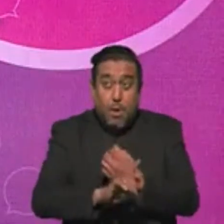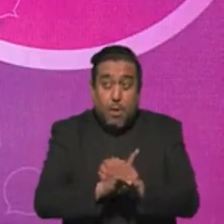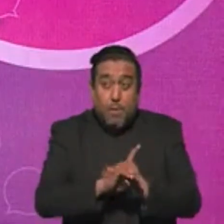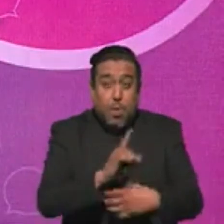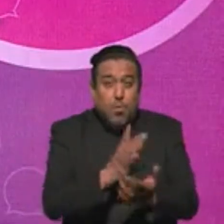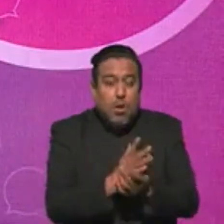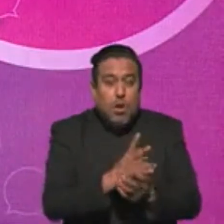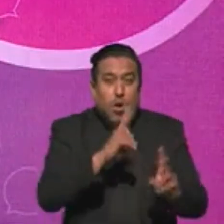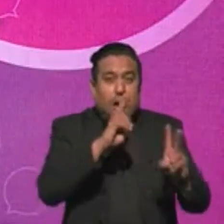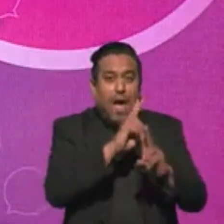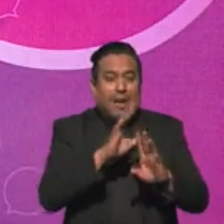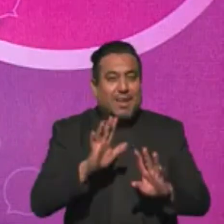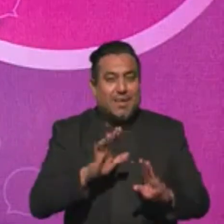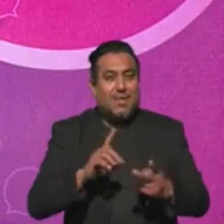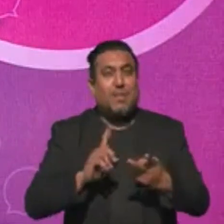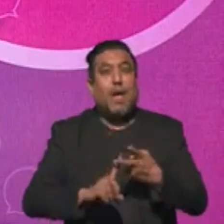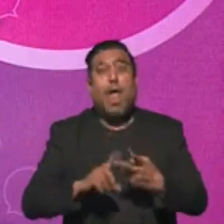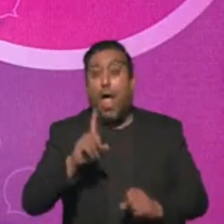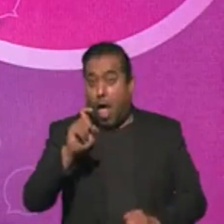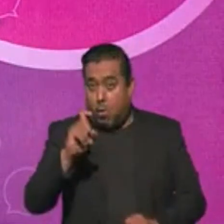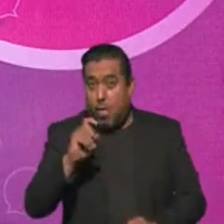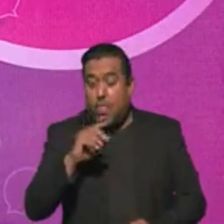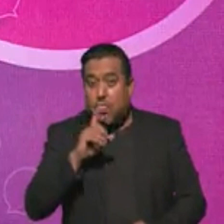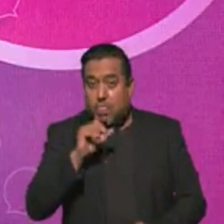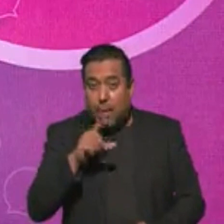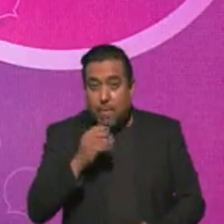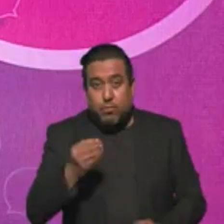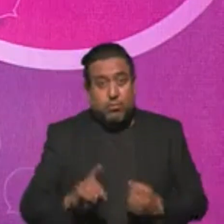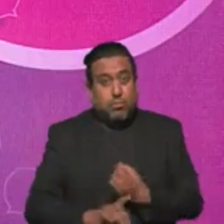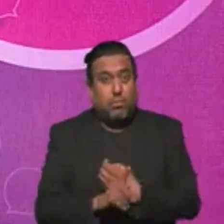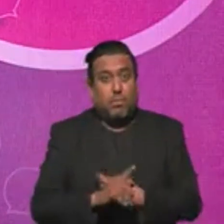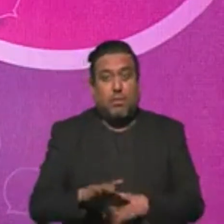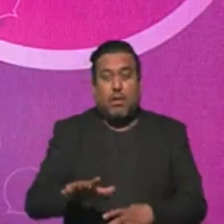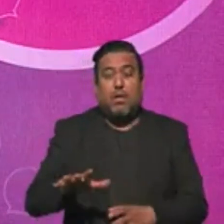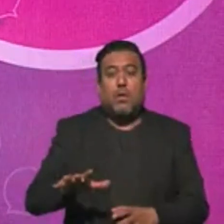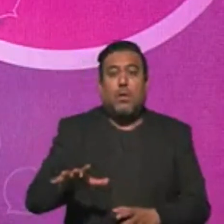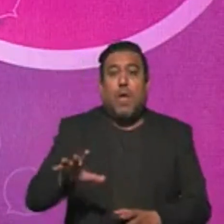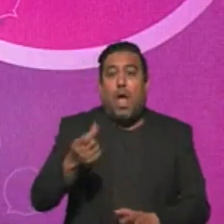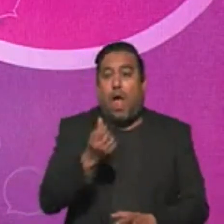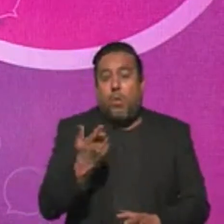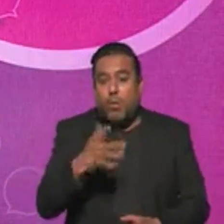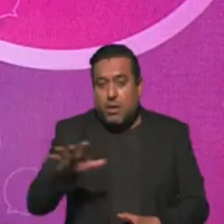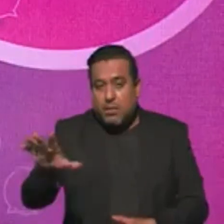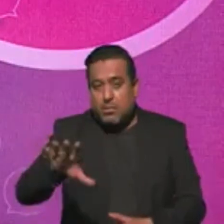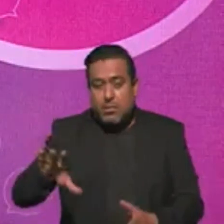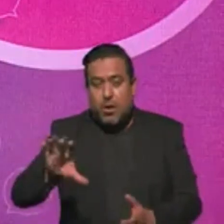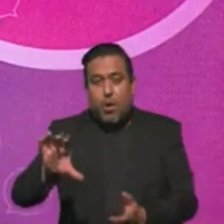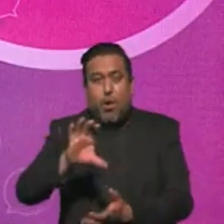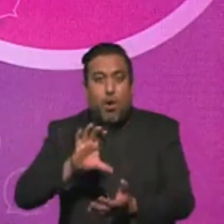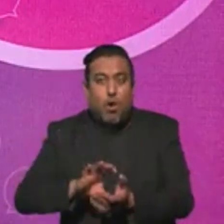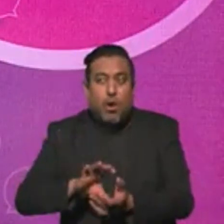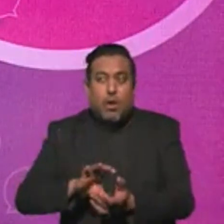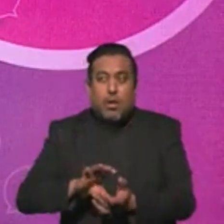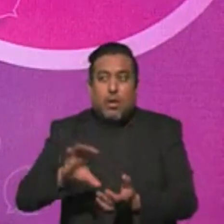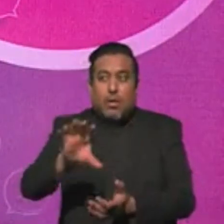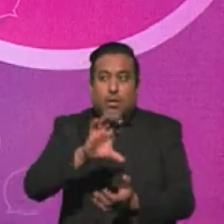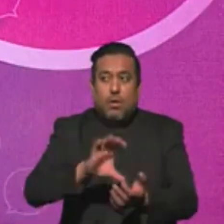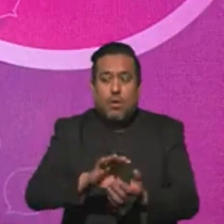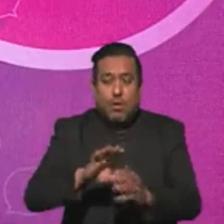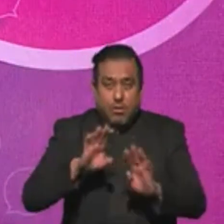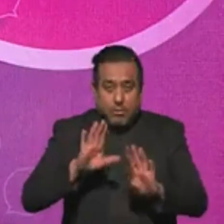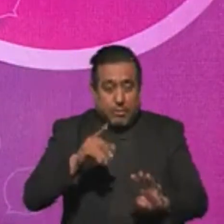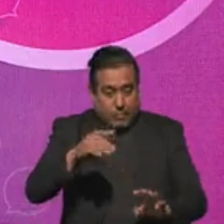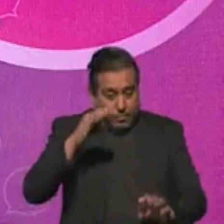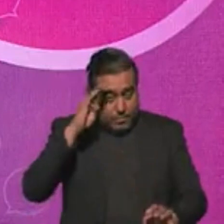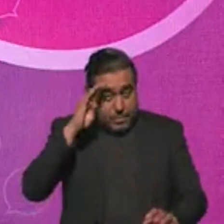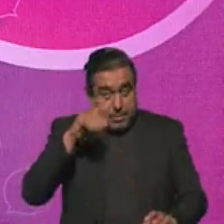también es el agua el agua que en muchas colonias está matando no